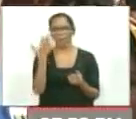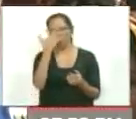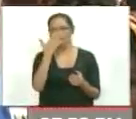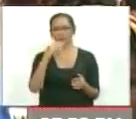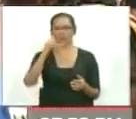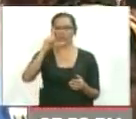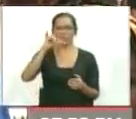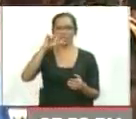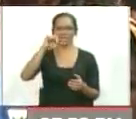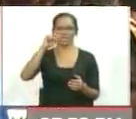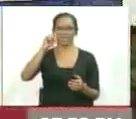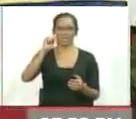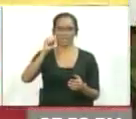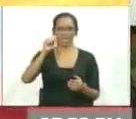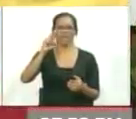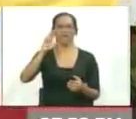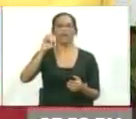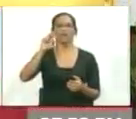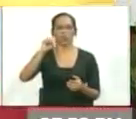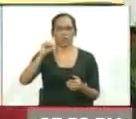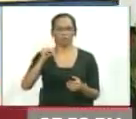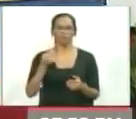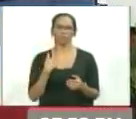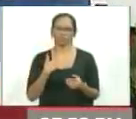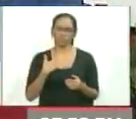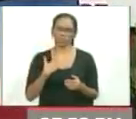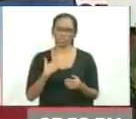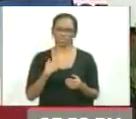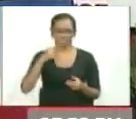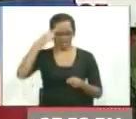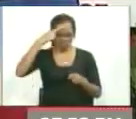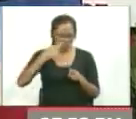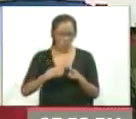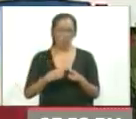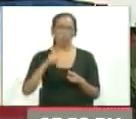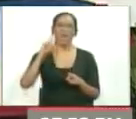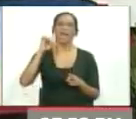que llevo en el corazón a Lina,